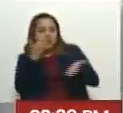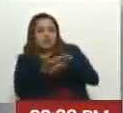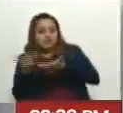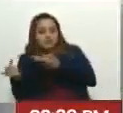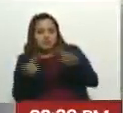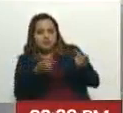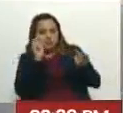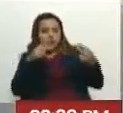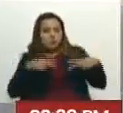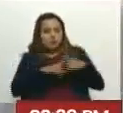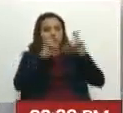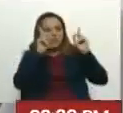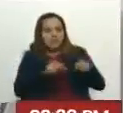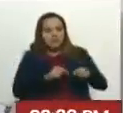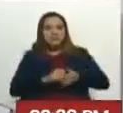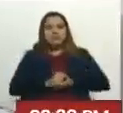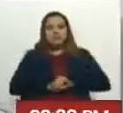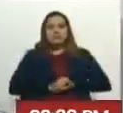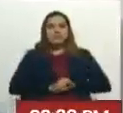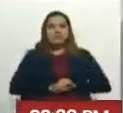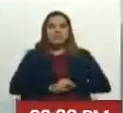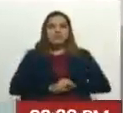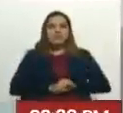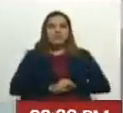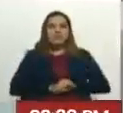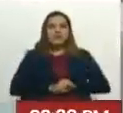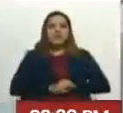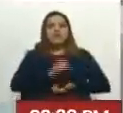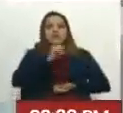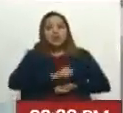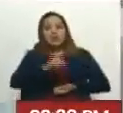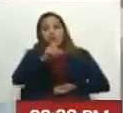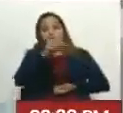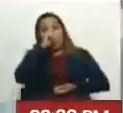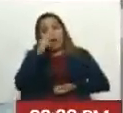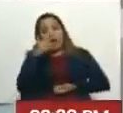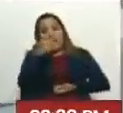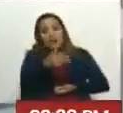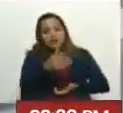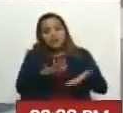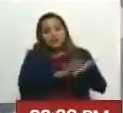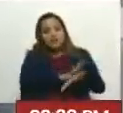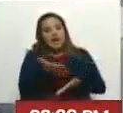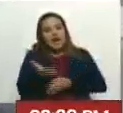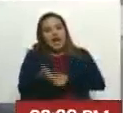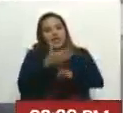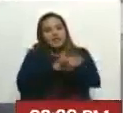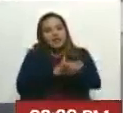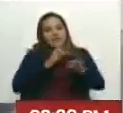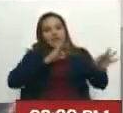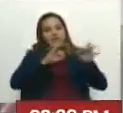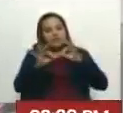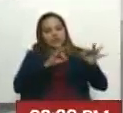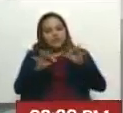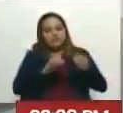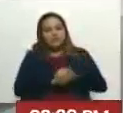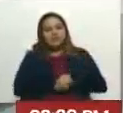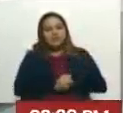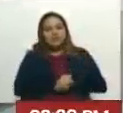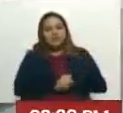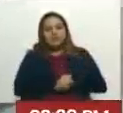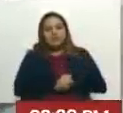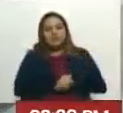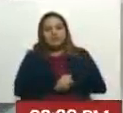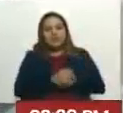y a Punto de Encuentro también. Bueno, sí, en efecto ya ha pasado un año de la anterior edición del festival, la primera, incluso